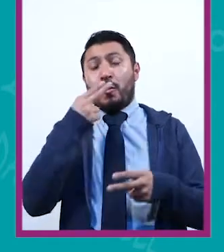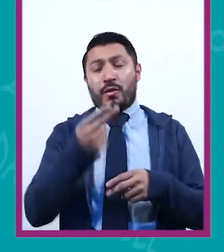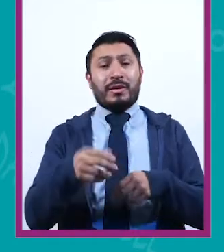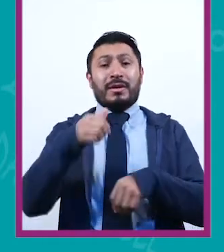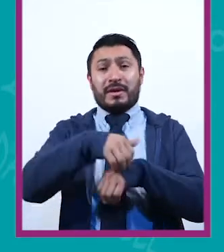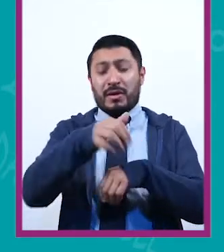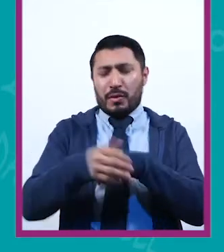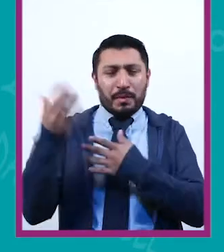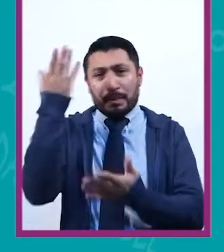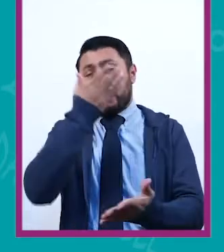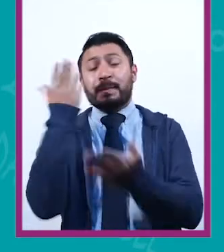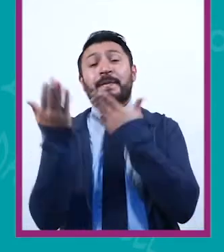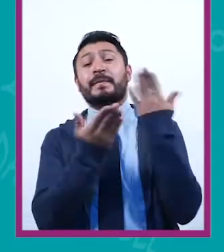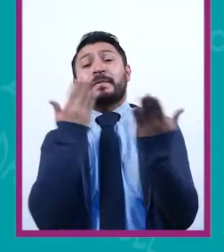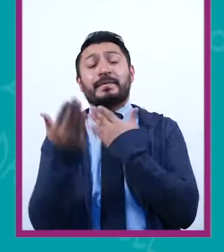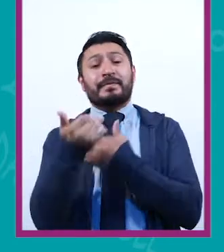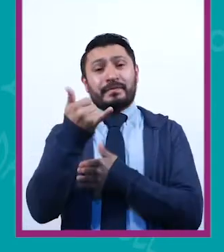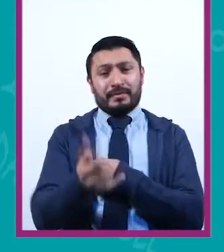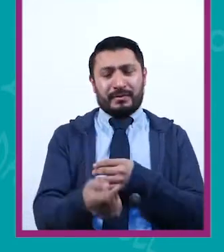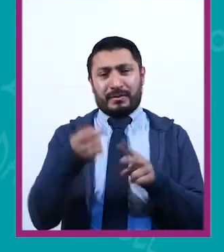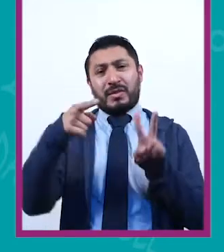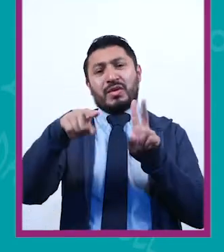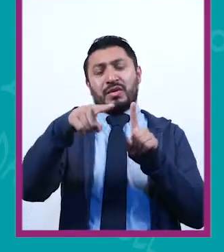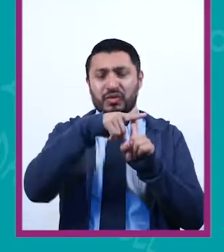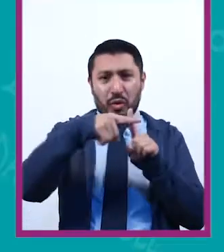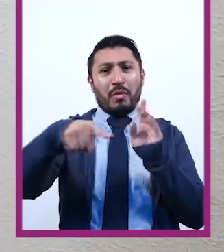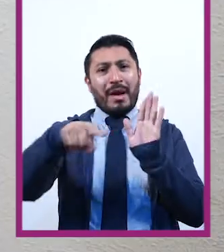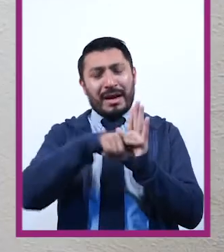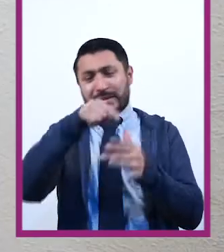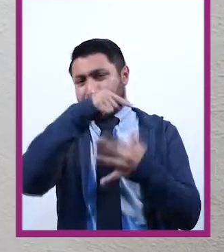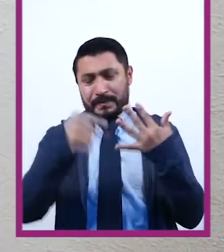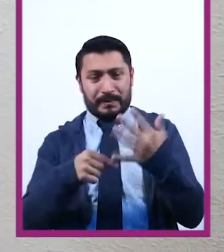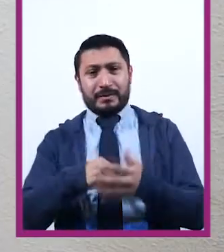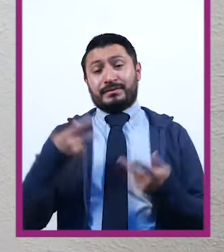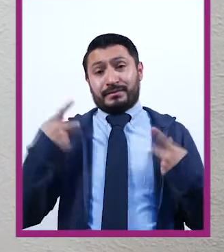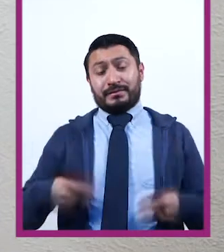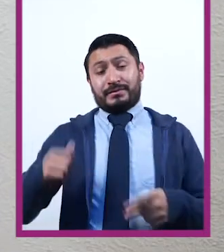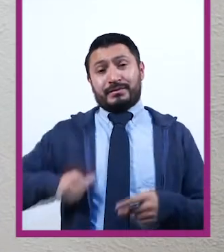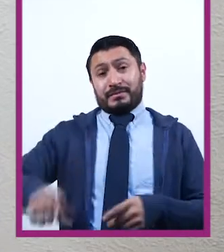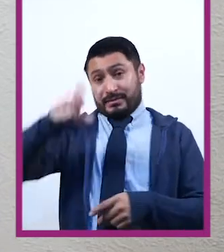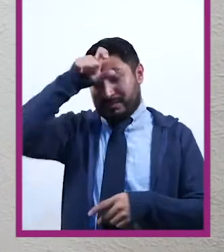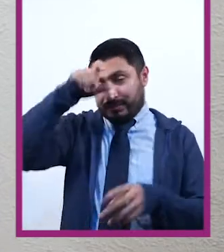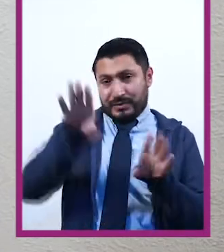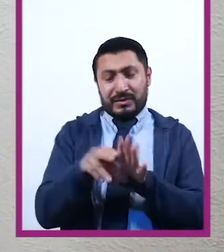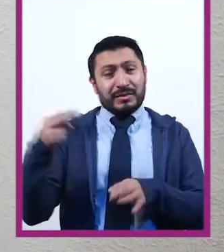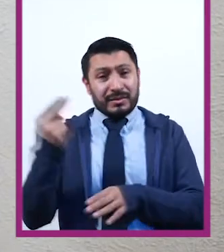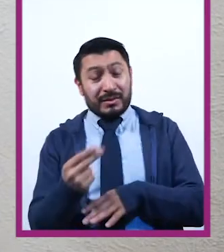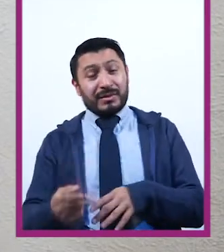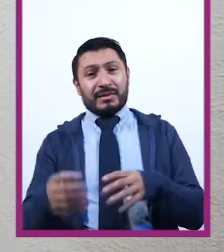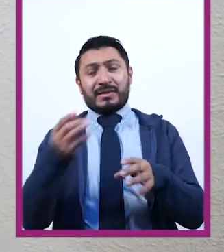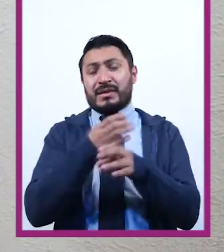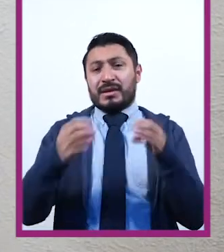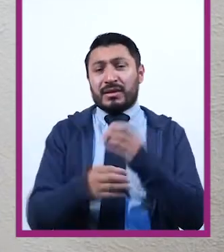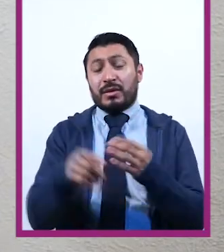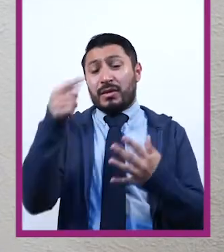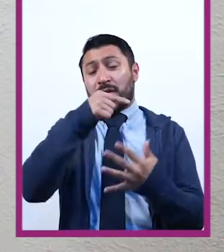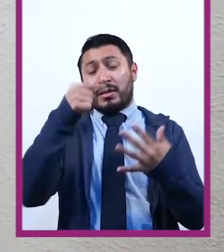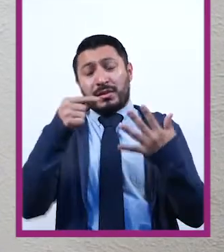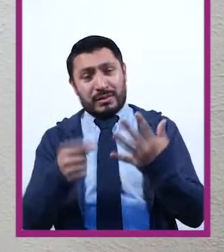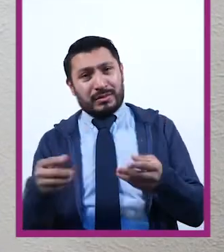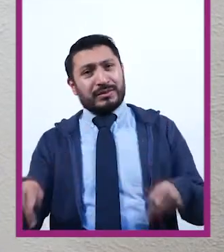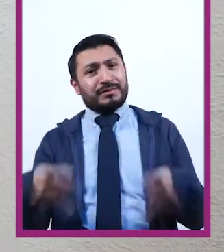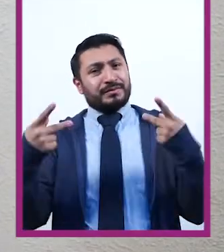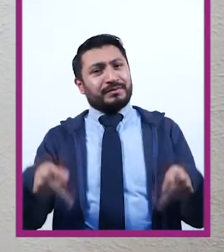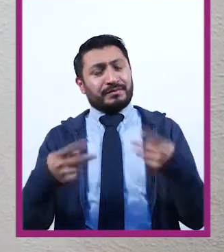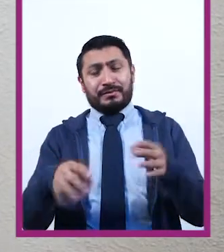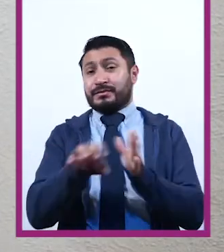que estudia los números y las operaciones hechas con ellos. Los egipcios, ante la necesidad de partir objetos cuando